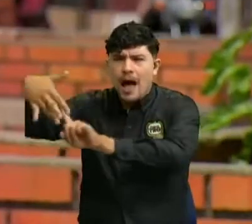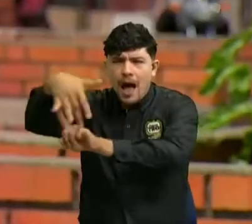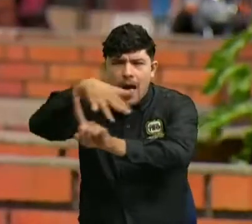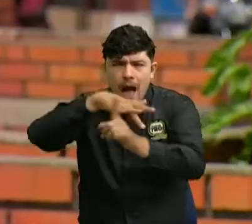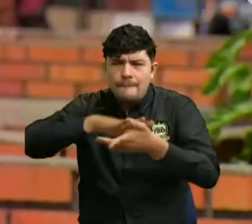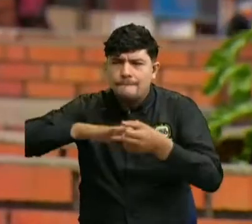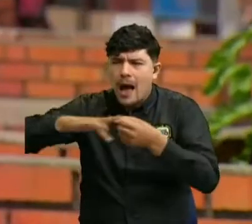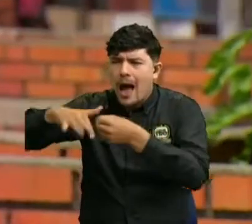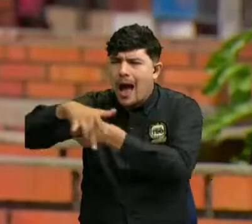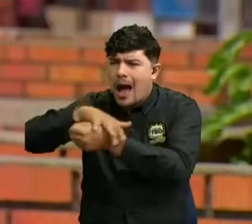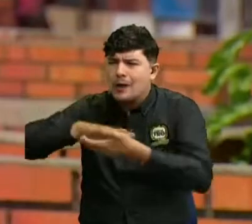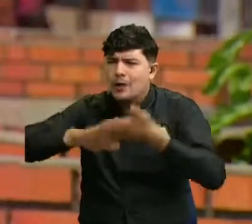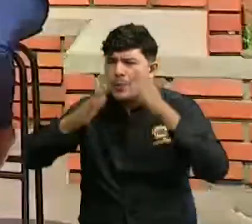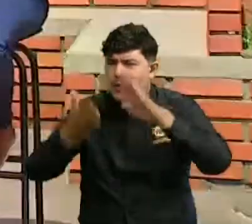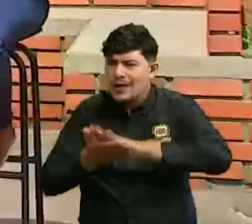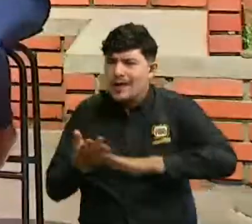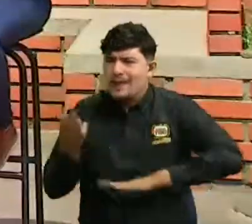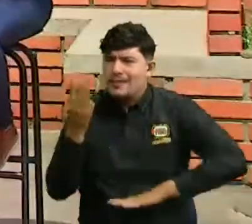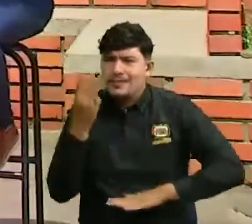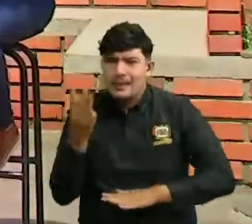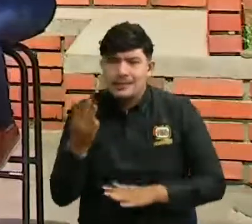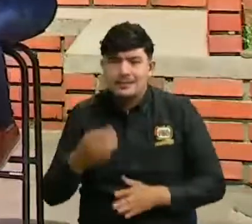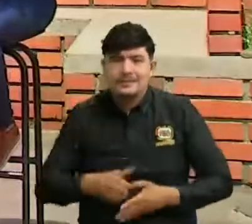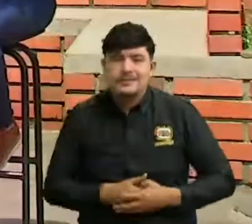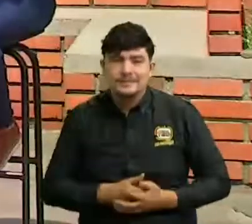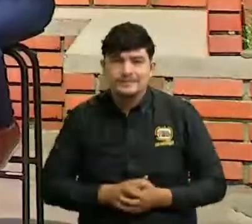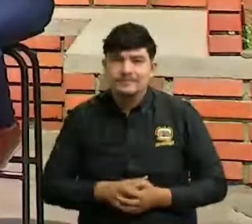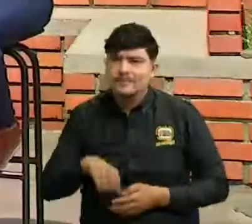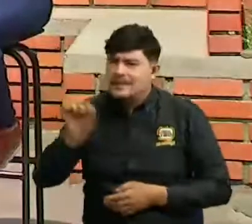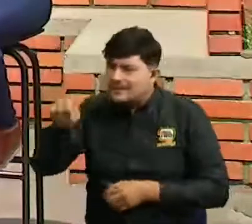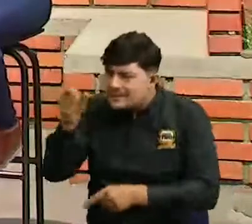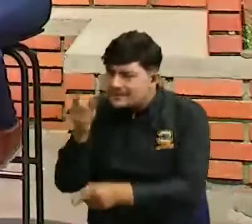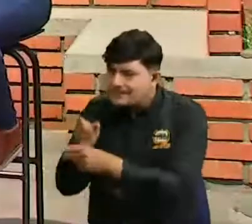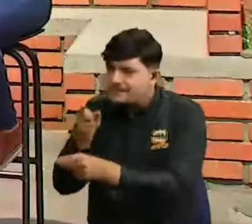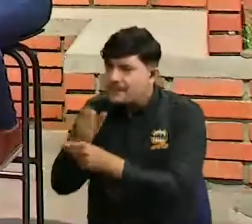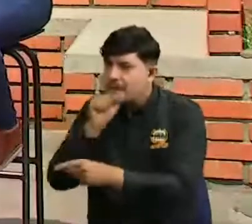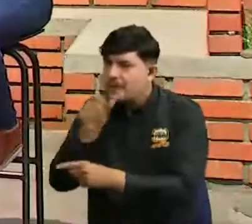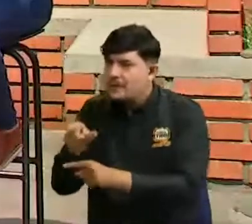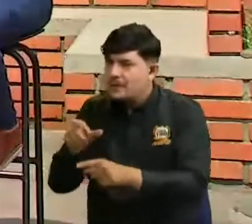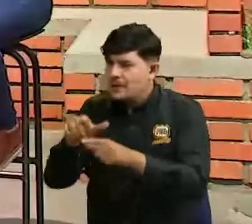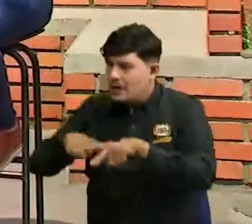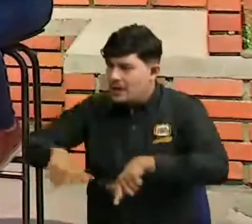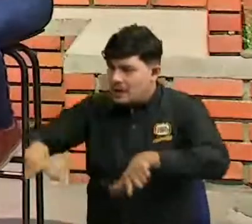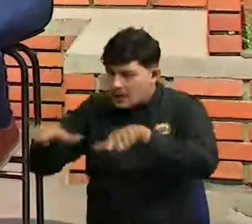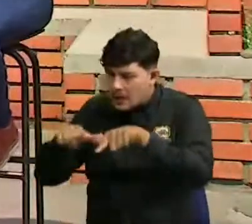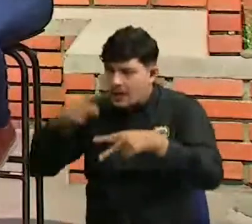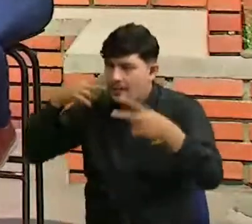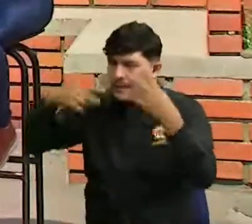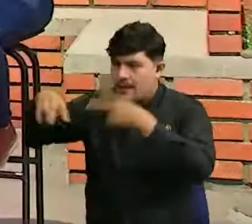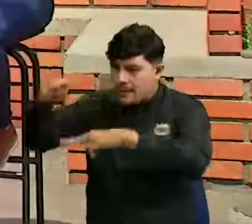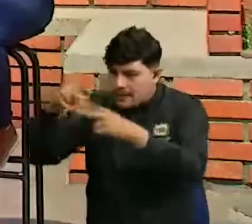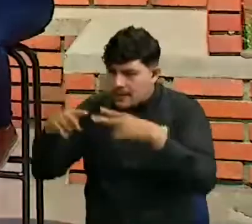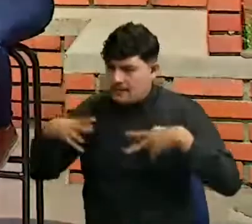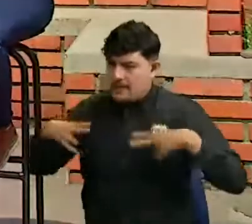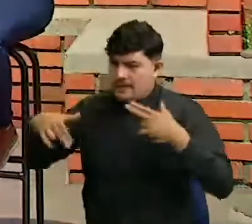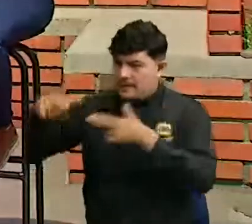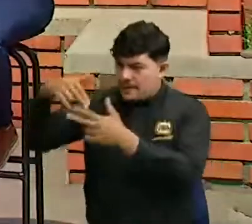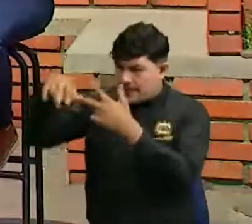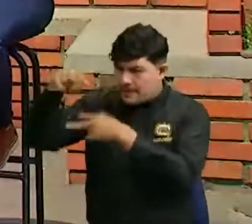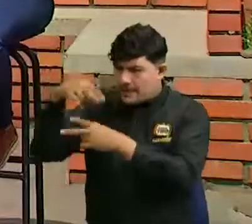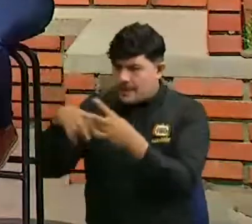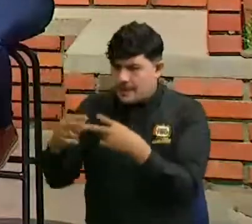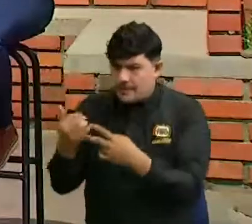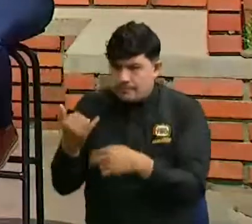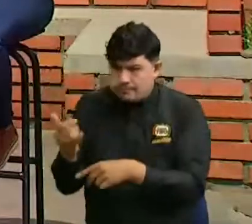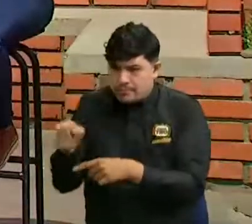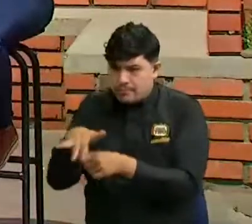Álvaro, incluyendo el barrio Bellavista. Precisamente de esos sitios turísticos y emblemáticos que hacen parte de esa comuna, una de ellas es Nuestra